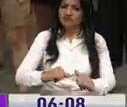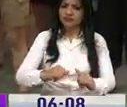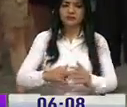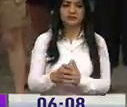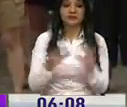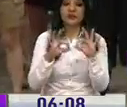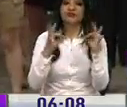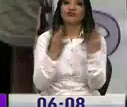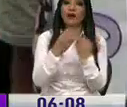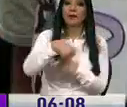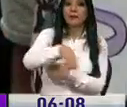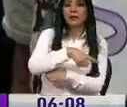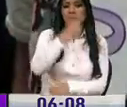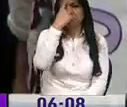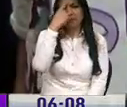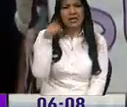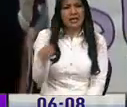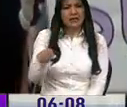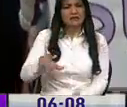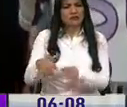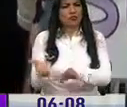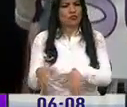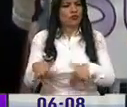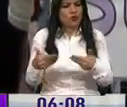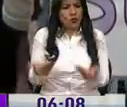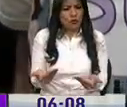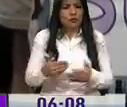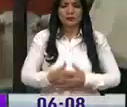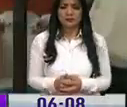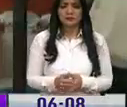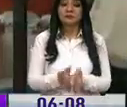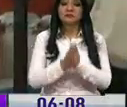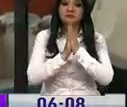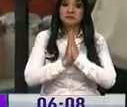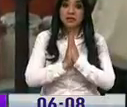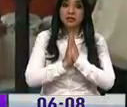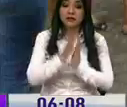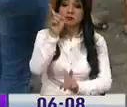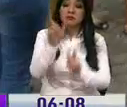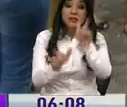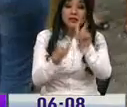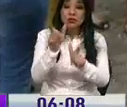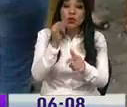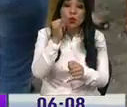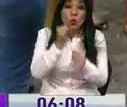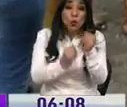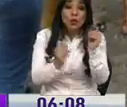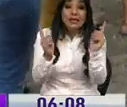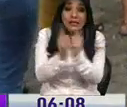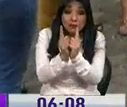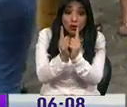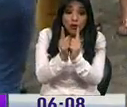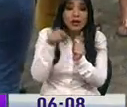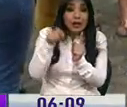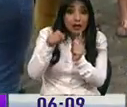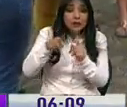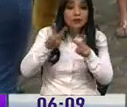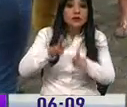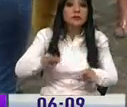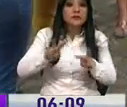varias hipótesis sobre la muerte de su ser querido. Piden que se investigue quiénes estuvieron los últimos momentos con Nereida. Y no